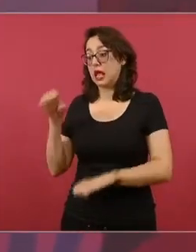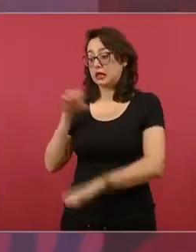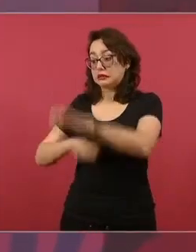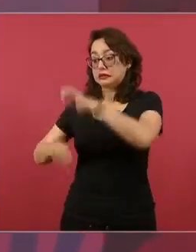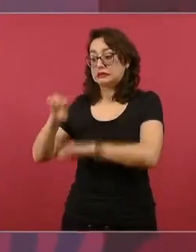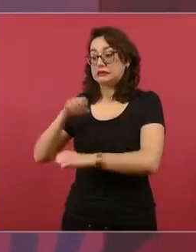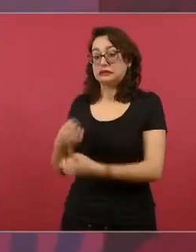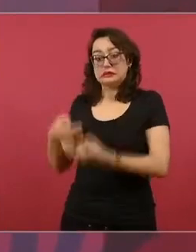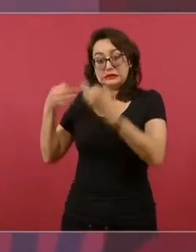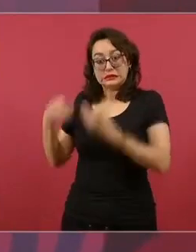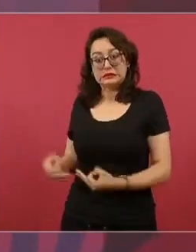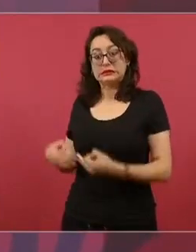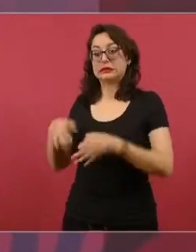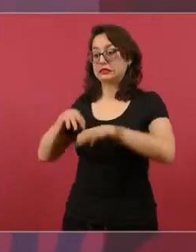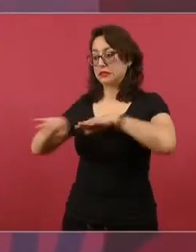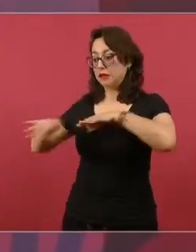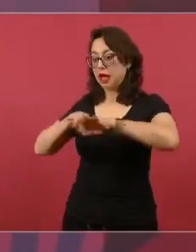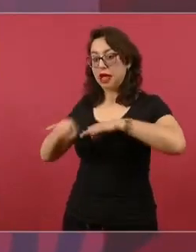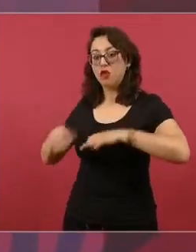tiene la empresa